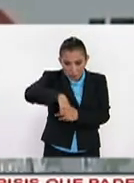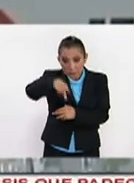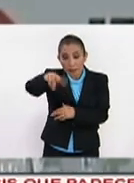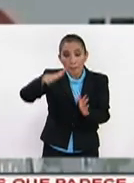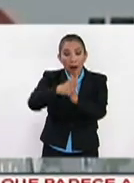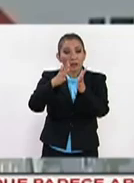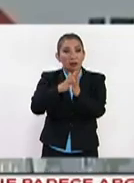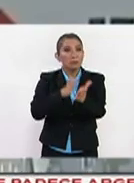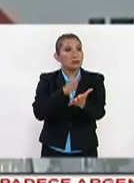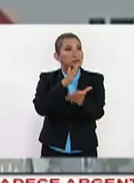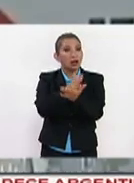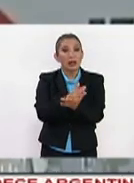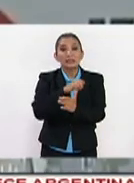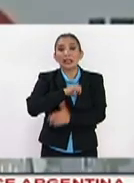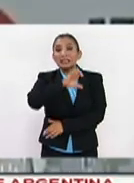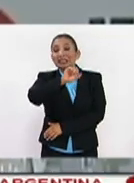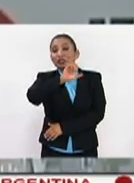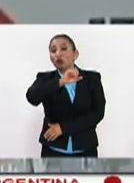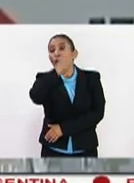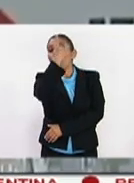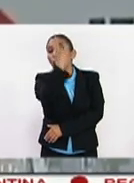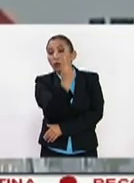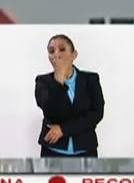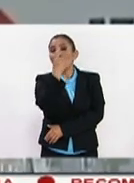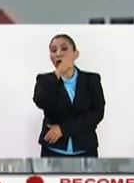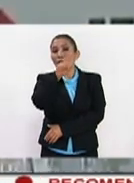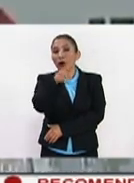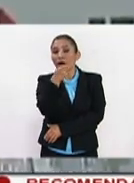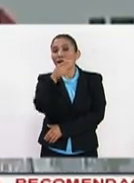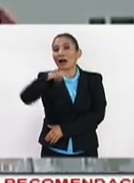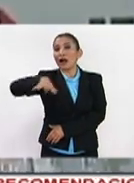una participación del